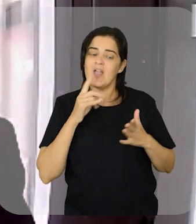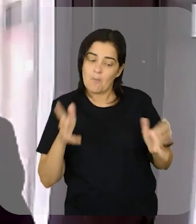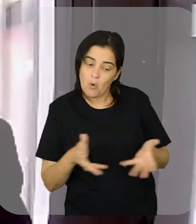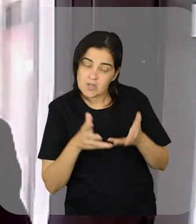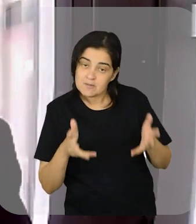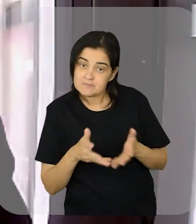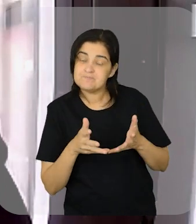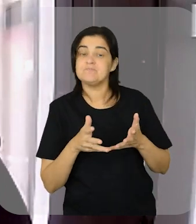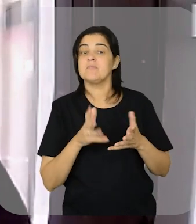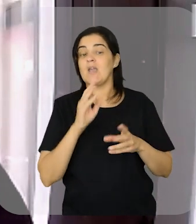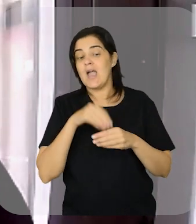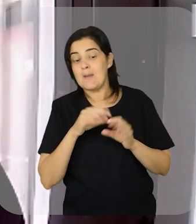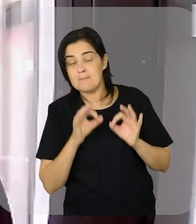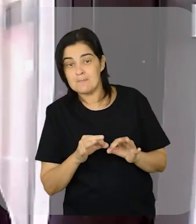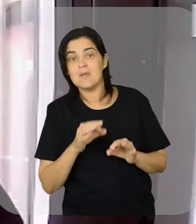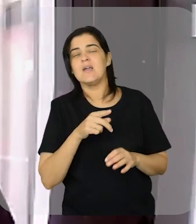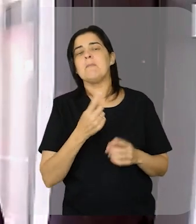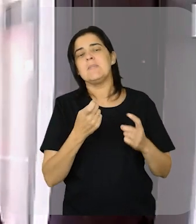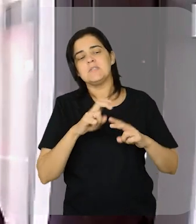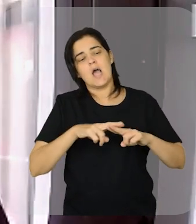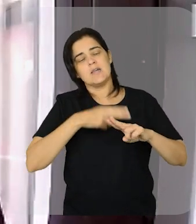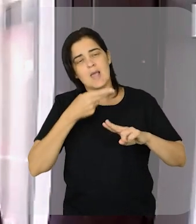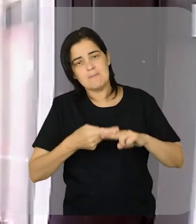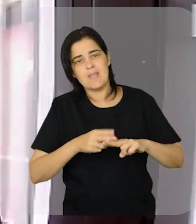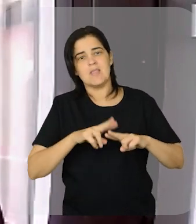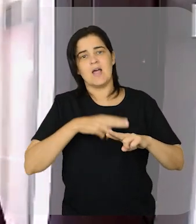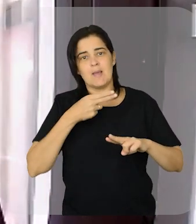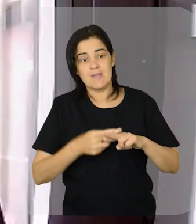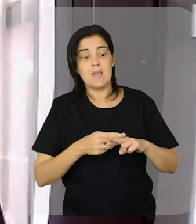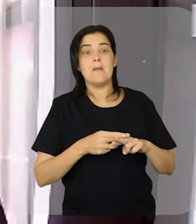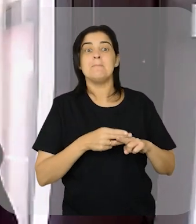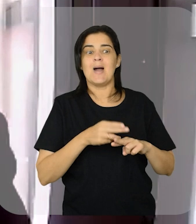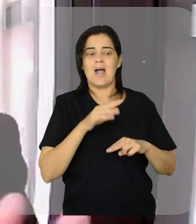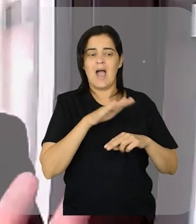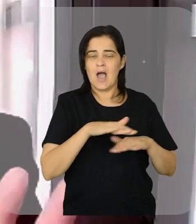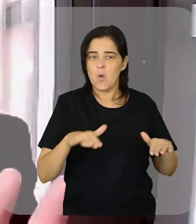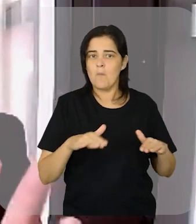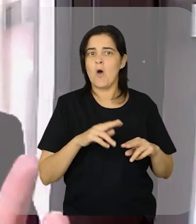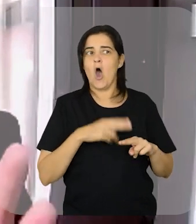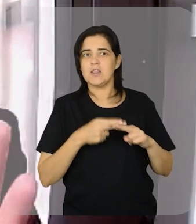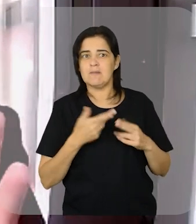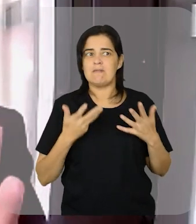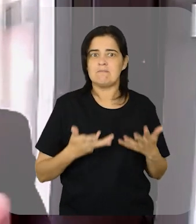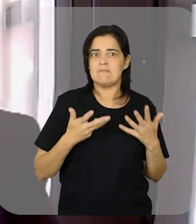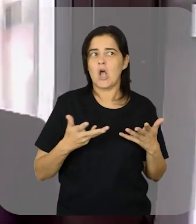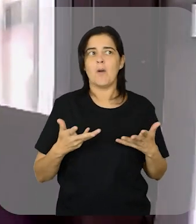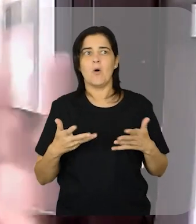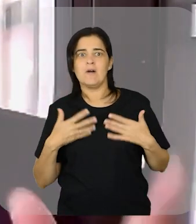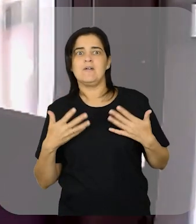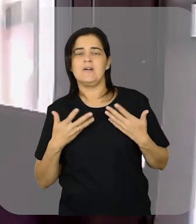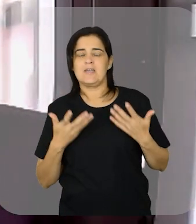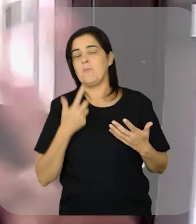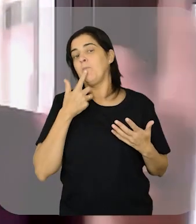motivación extrínseca, necesitamos repetirlos para que el alumno se vuelva a motivar. ¿Qué quiere decir esto? Cuando